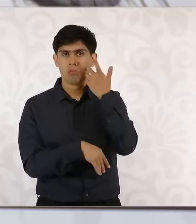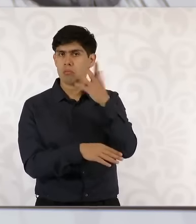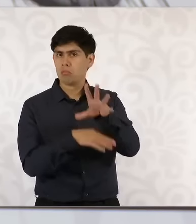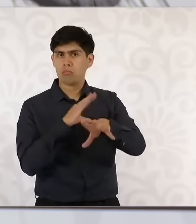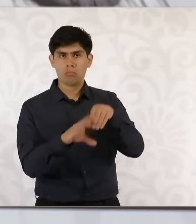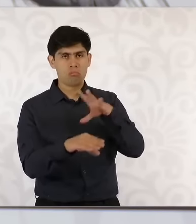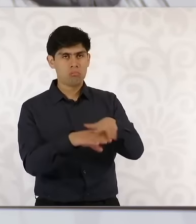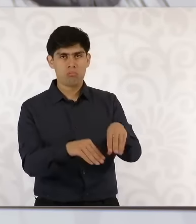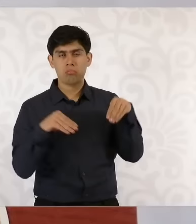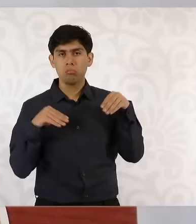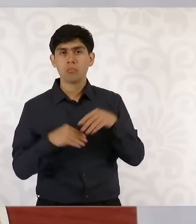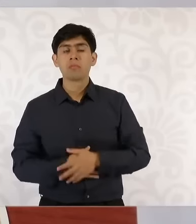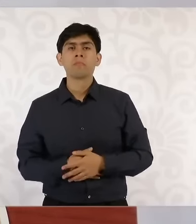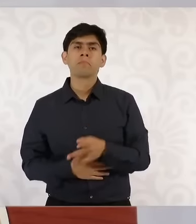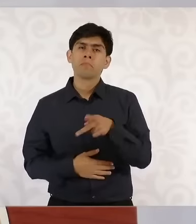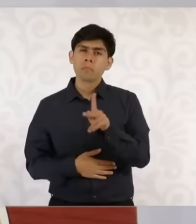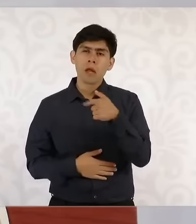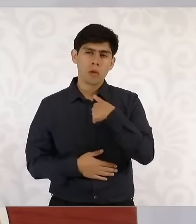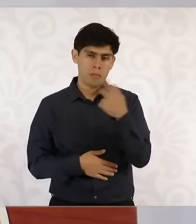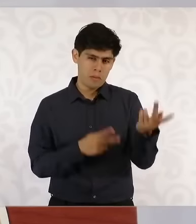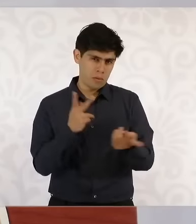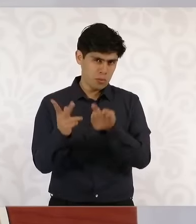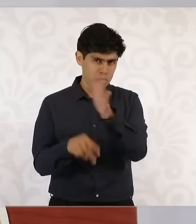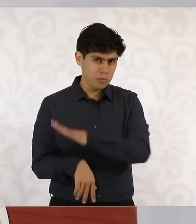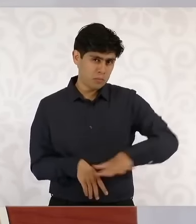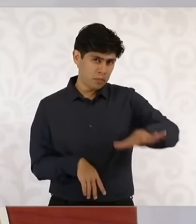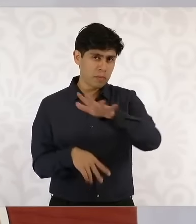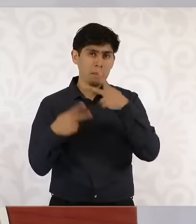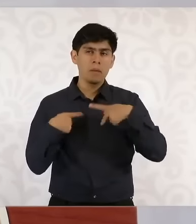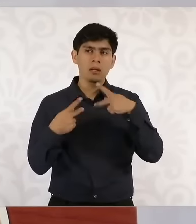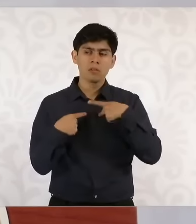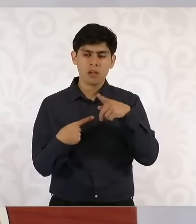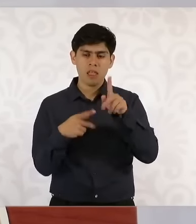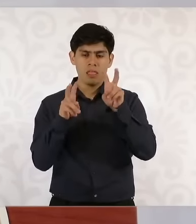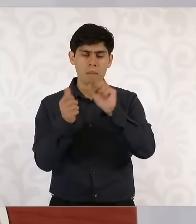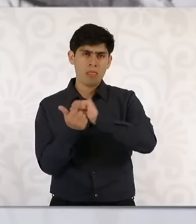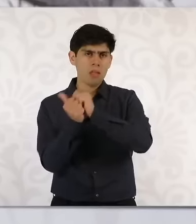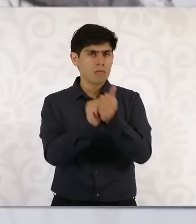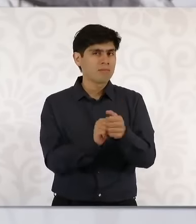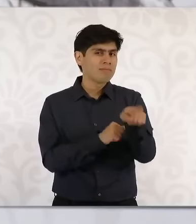¿qué piensa la gente de la transformación? ¿Qué piensan los adultos mayores?